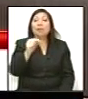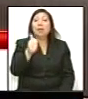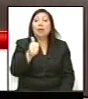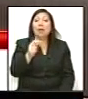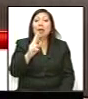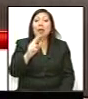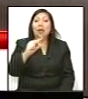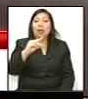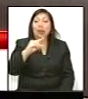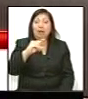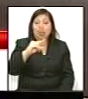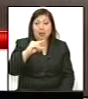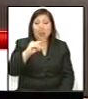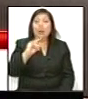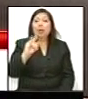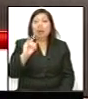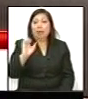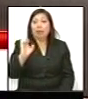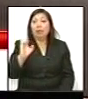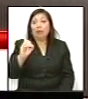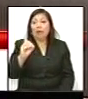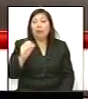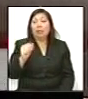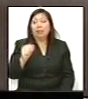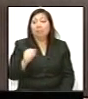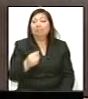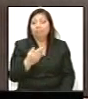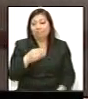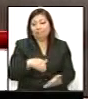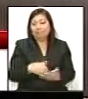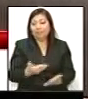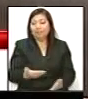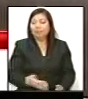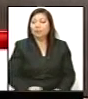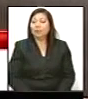que se considere la segunda votación.